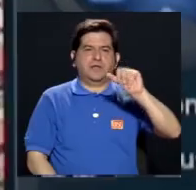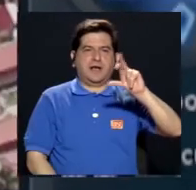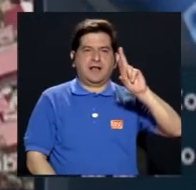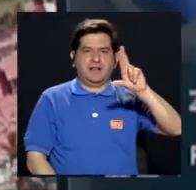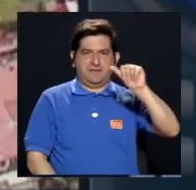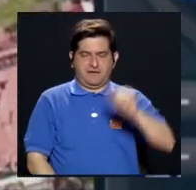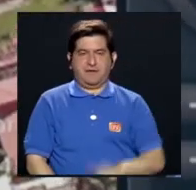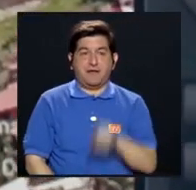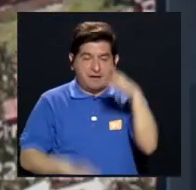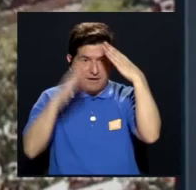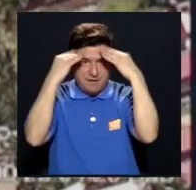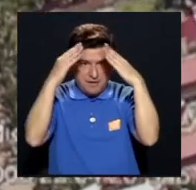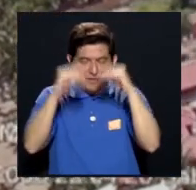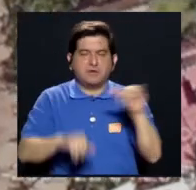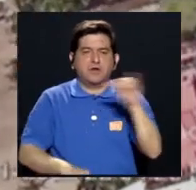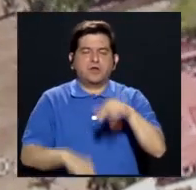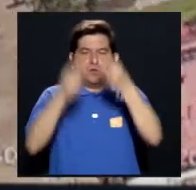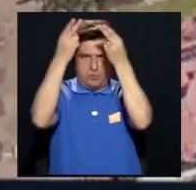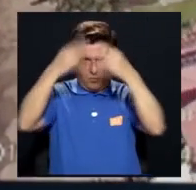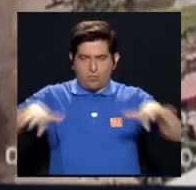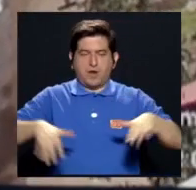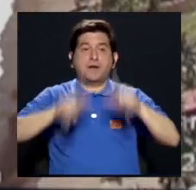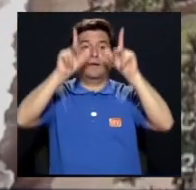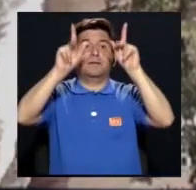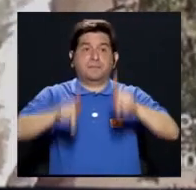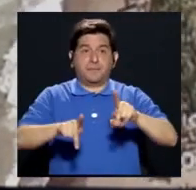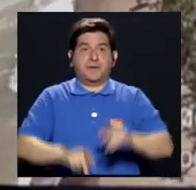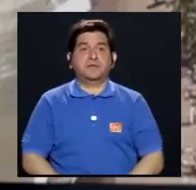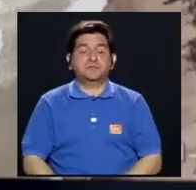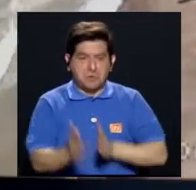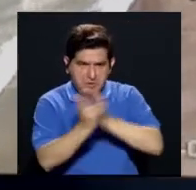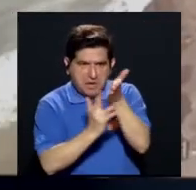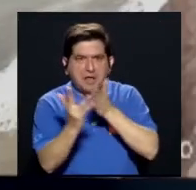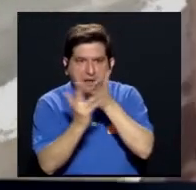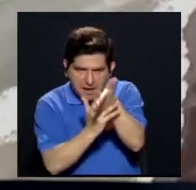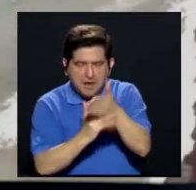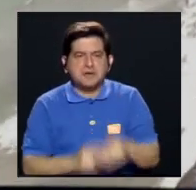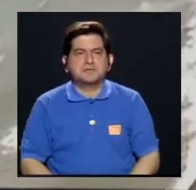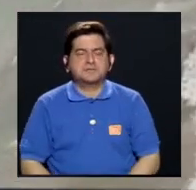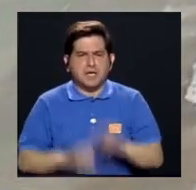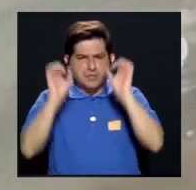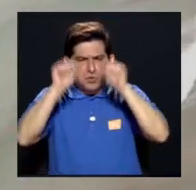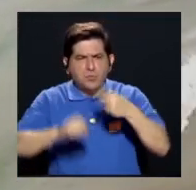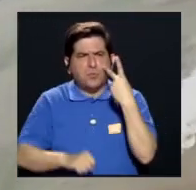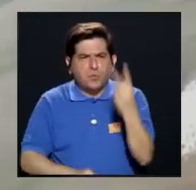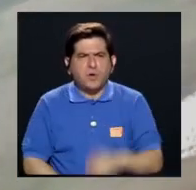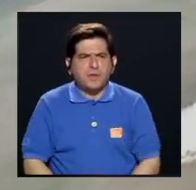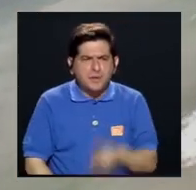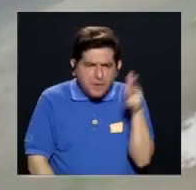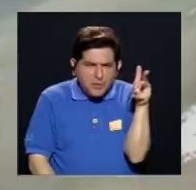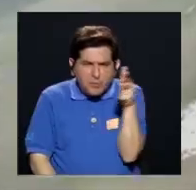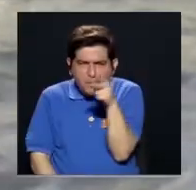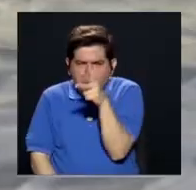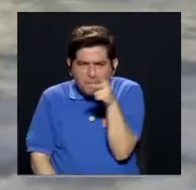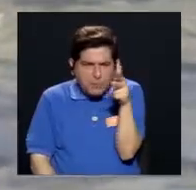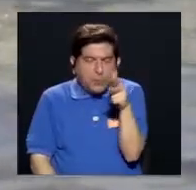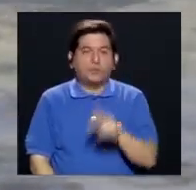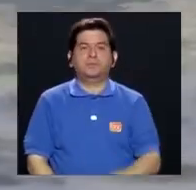esa información también la estamos poniendo en la página, de manera que el público, accesando nuestra página, puede ver las imágenes de esas